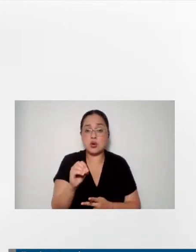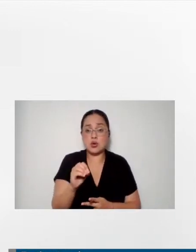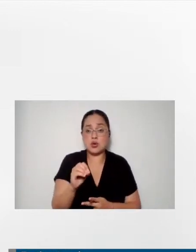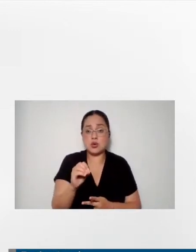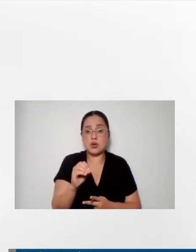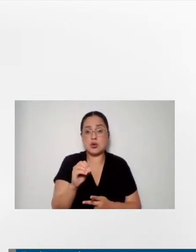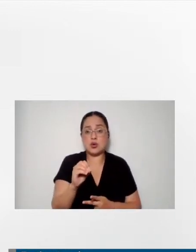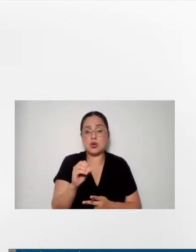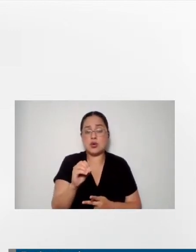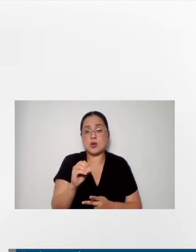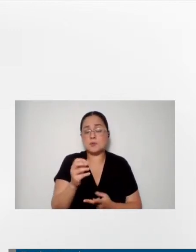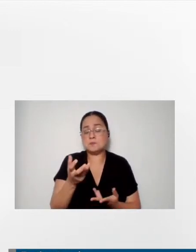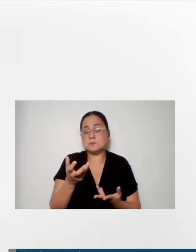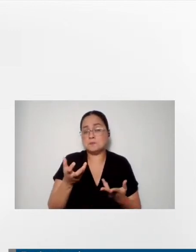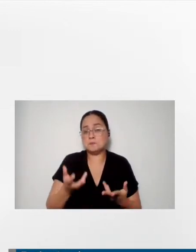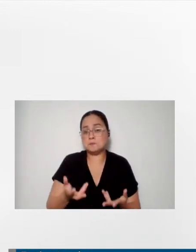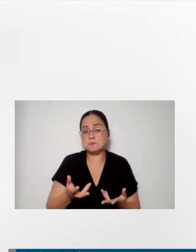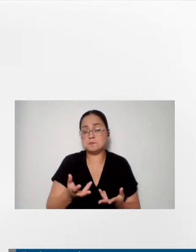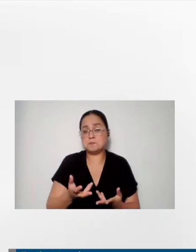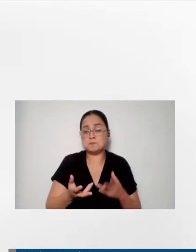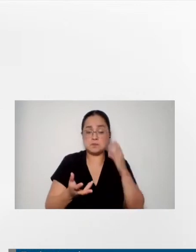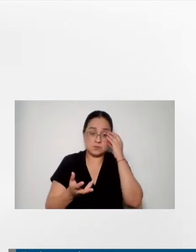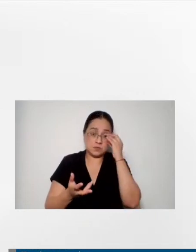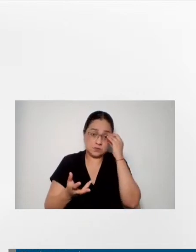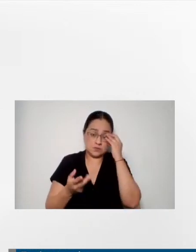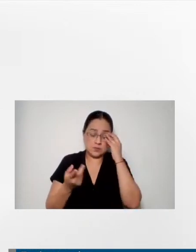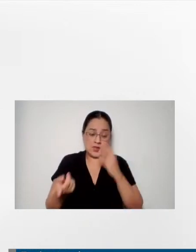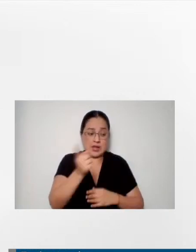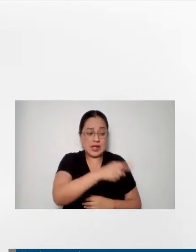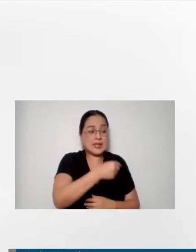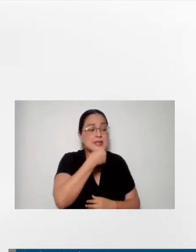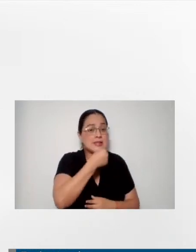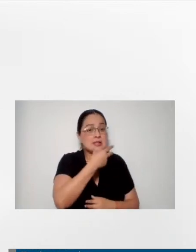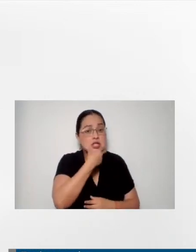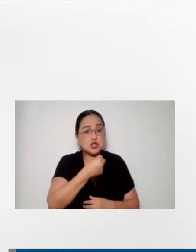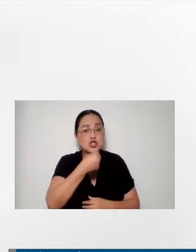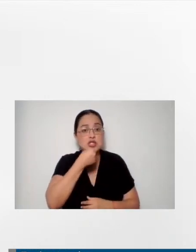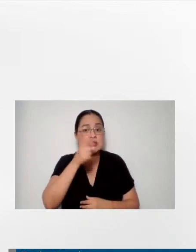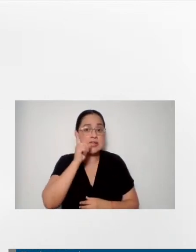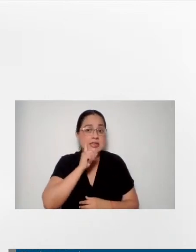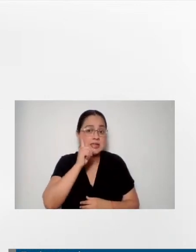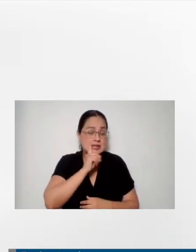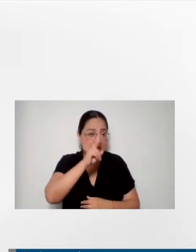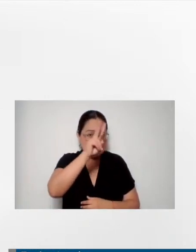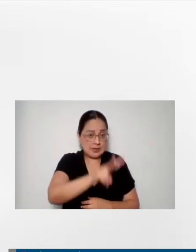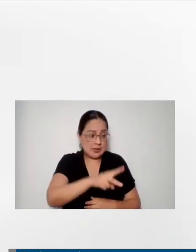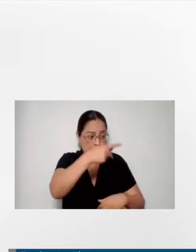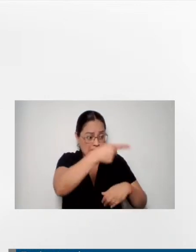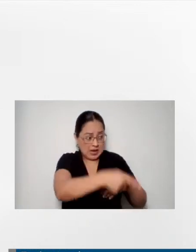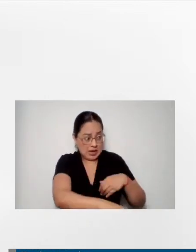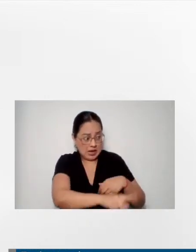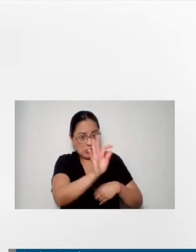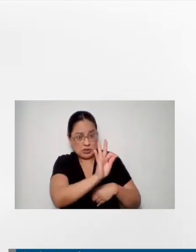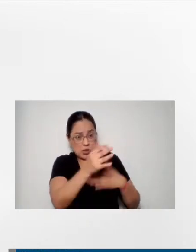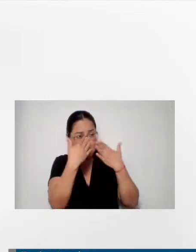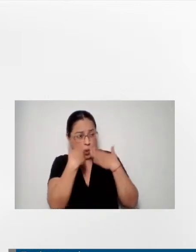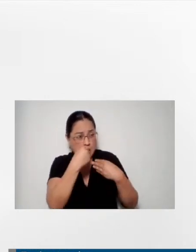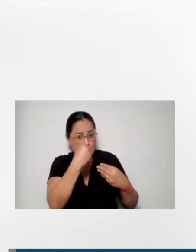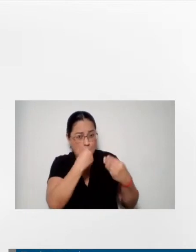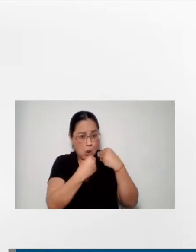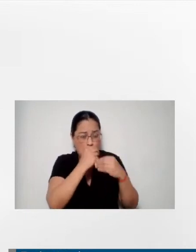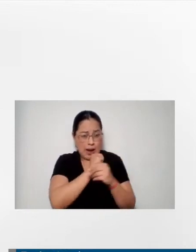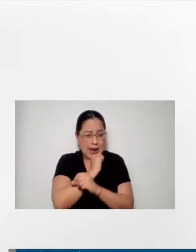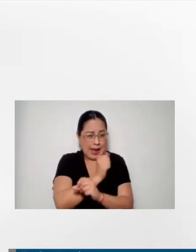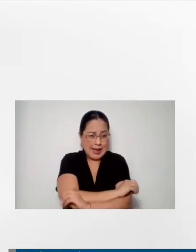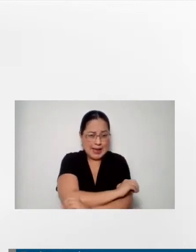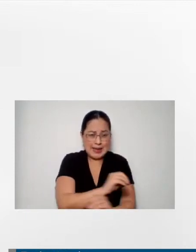no es necesario que los niños y niñas estén en una situación de riesgo, muriéndose de hambre, o sea, no, como que eso